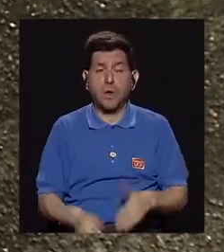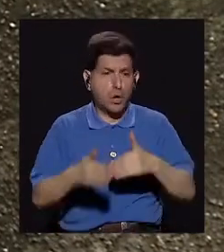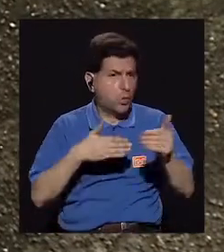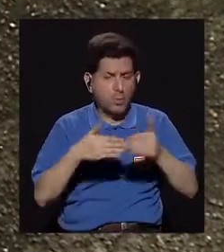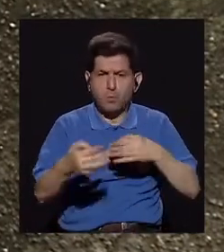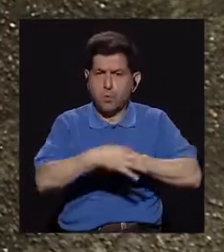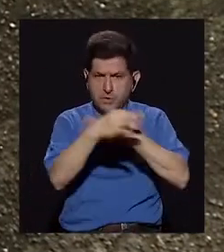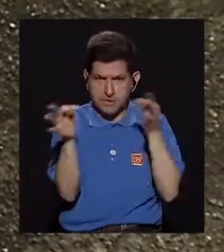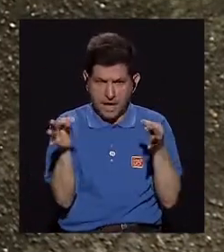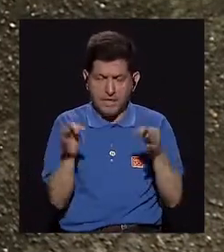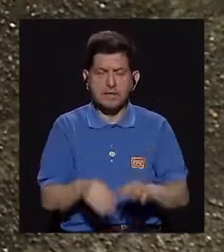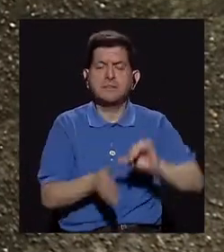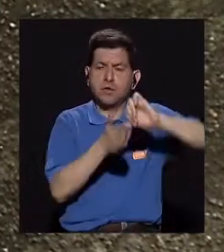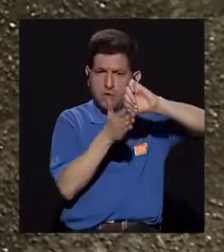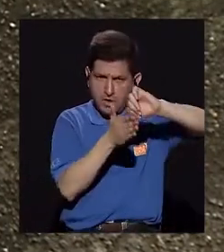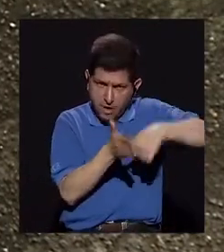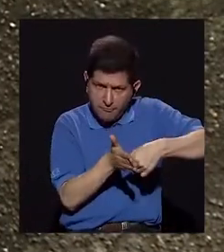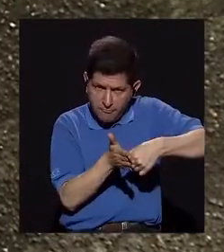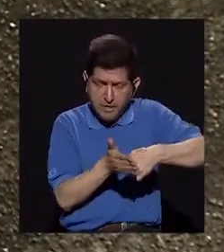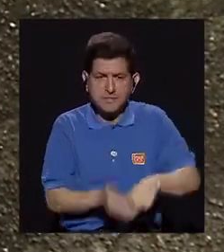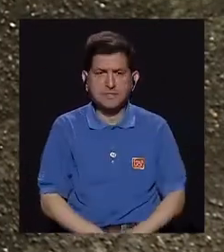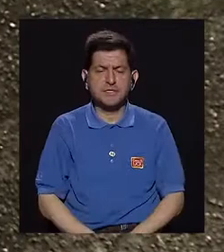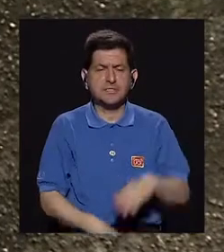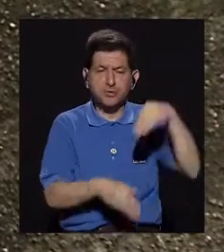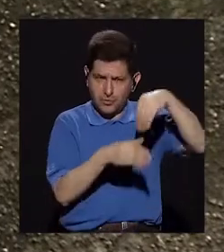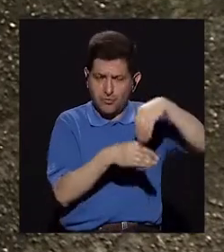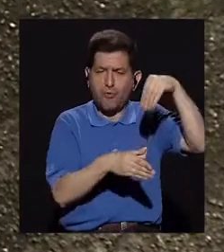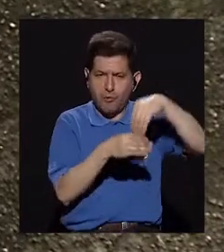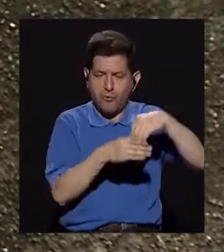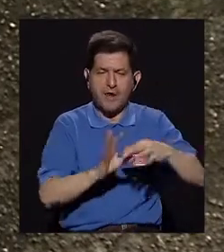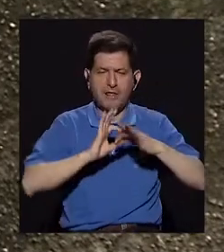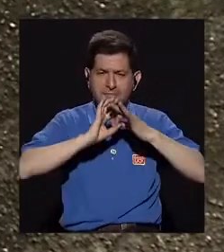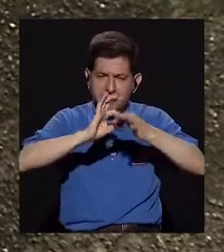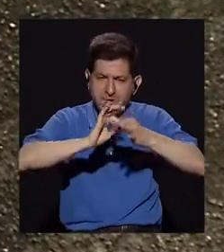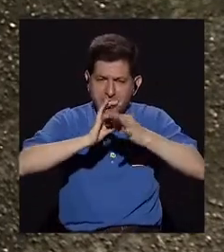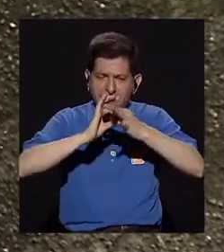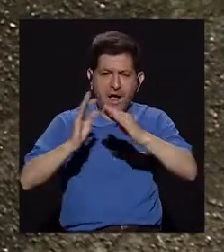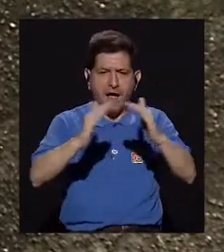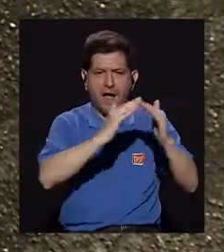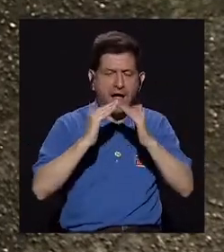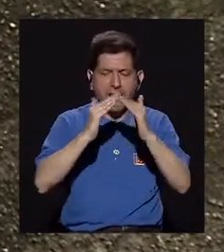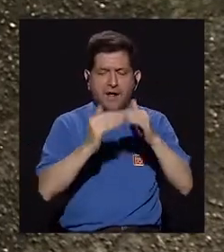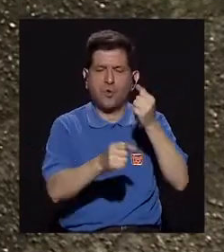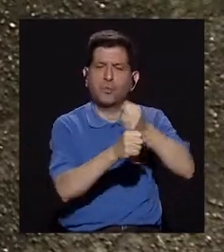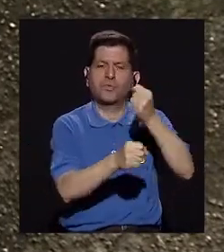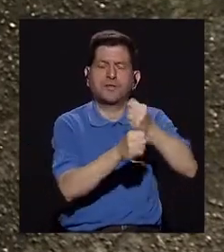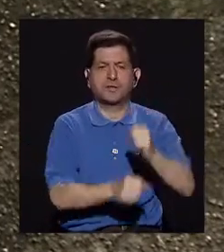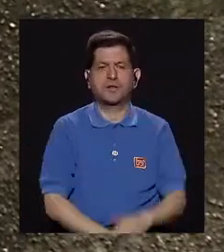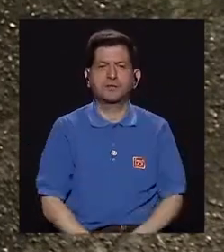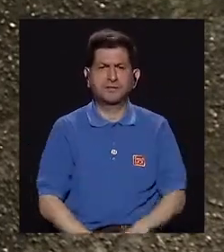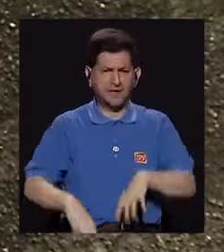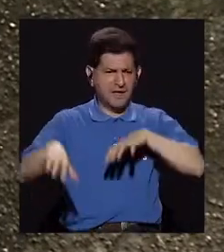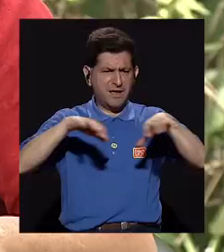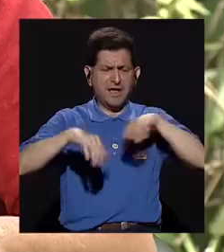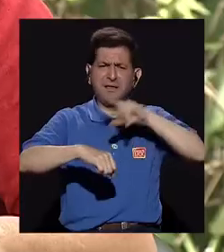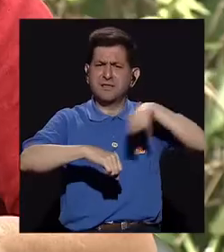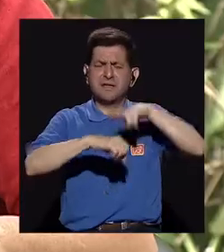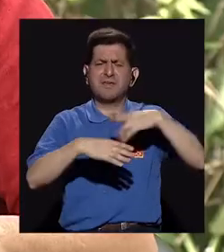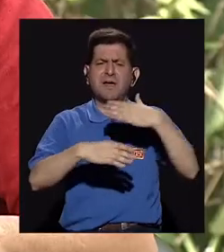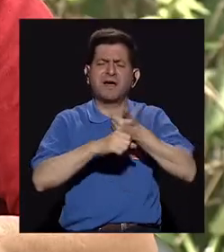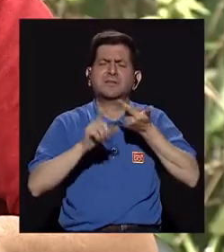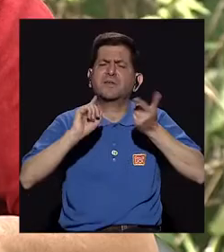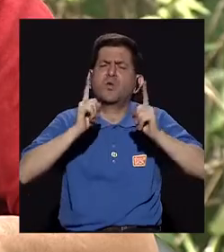los talleres, con sus diferentes énfasis, tenga ese componente de relación con la comunidad donde se trabaja. ¿Y qué actividades